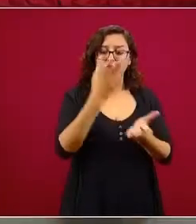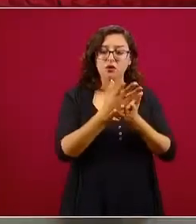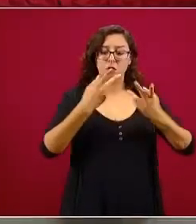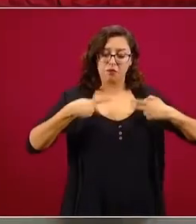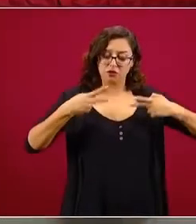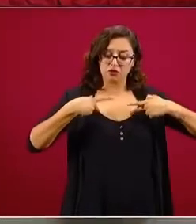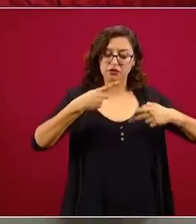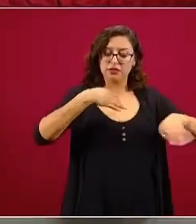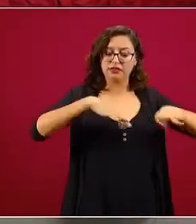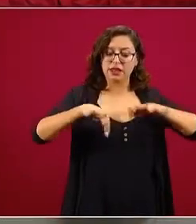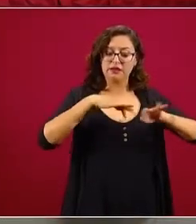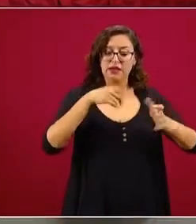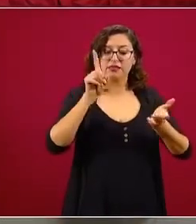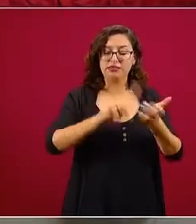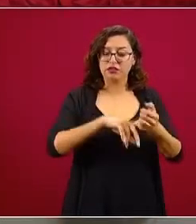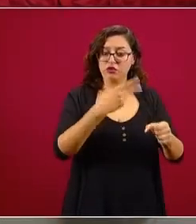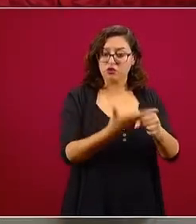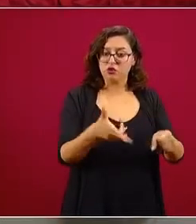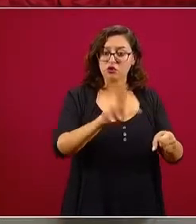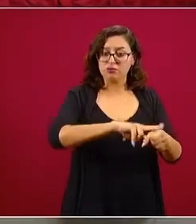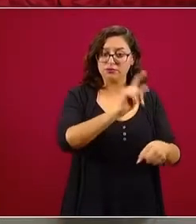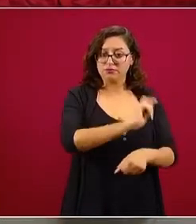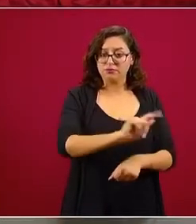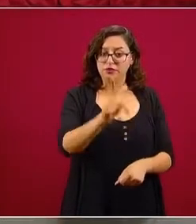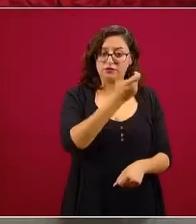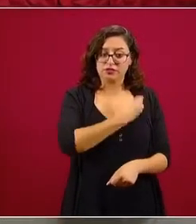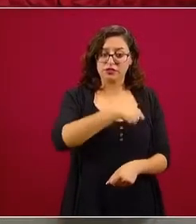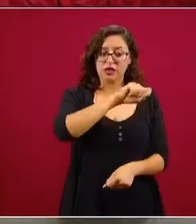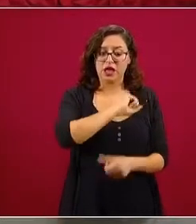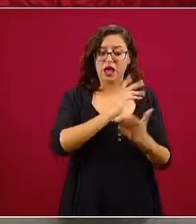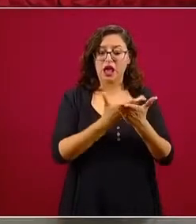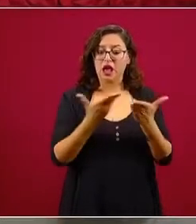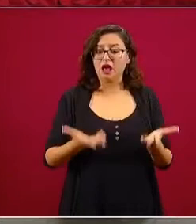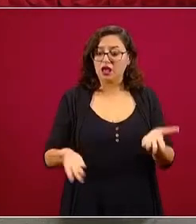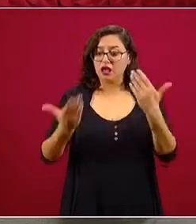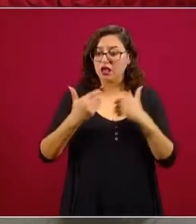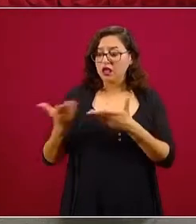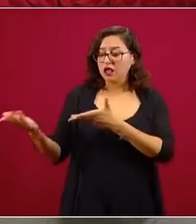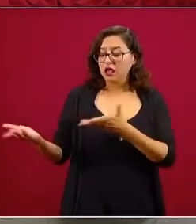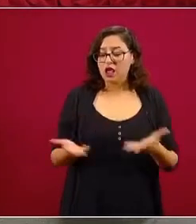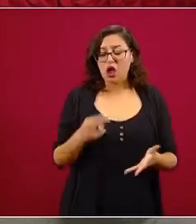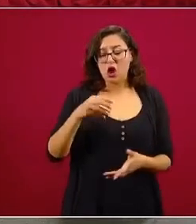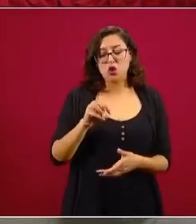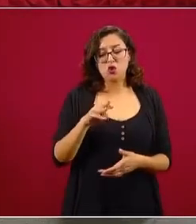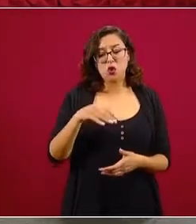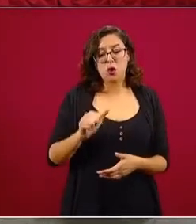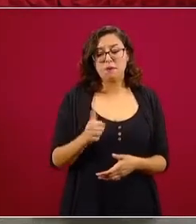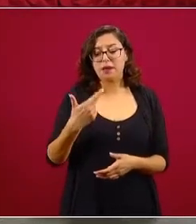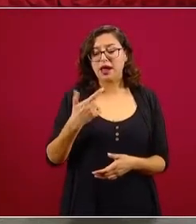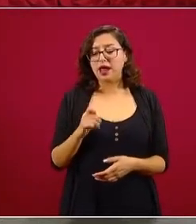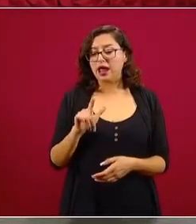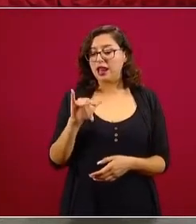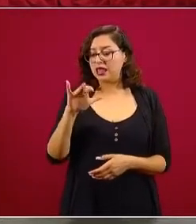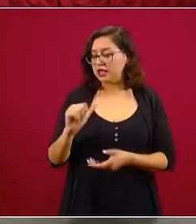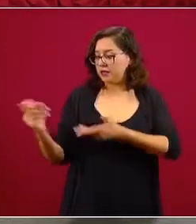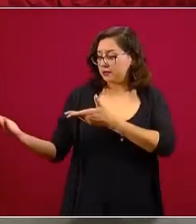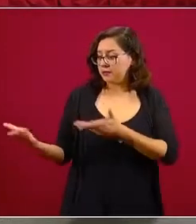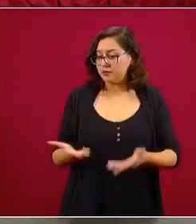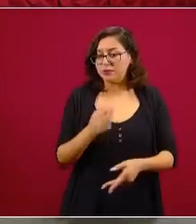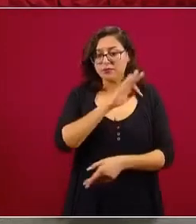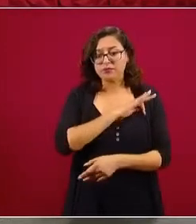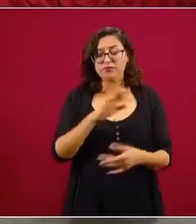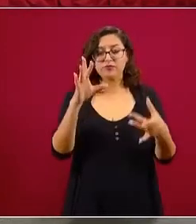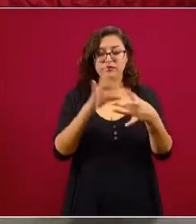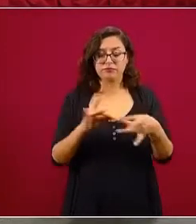le cederíamos el tiempo y le pediríamos de favor a la licenciada Norma Angélica Gómez que por favor